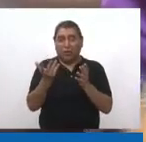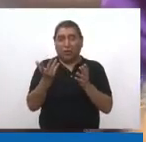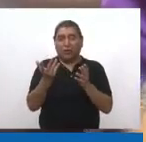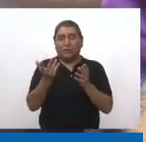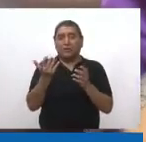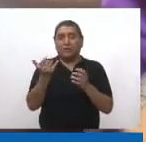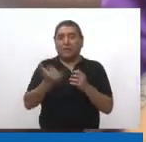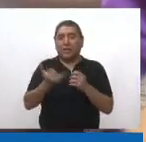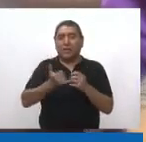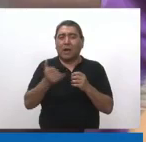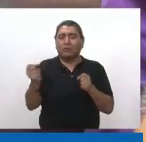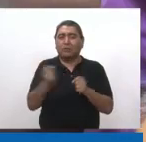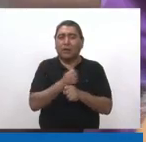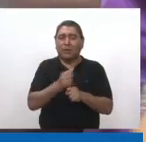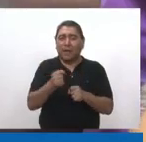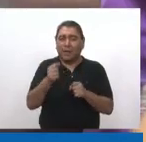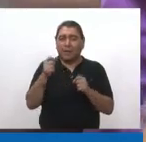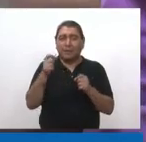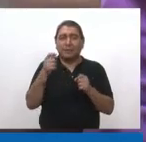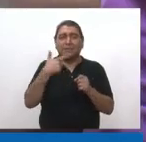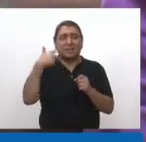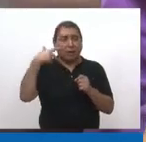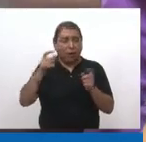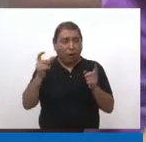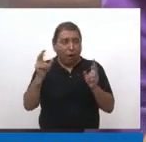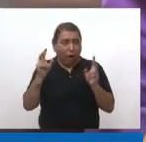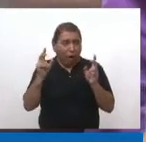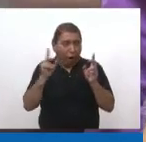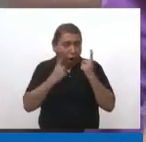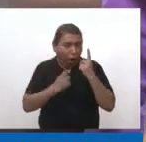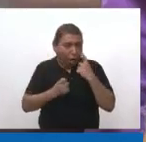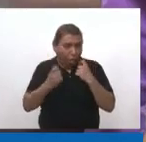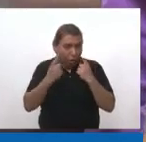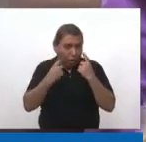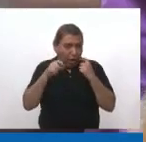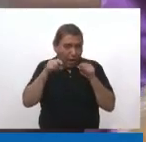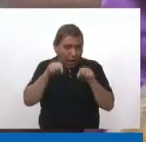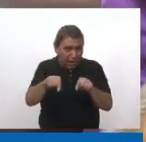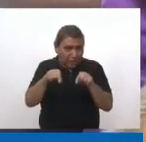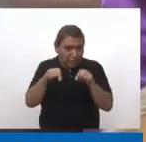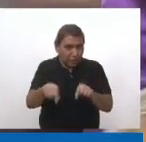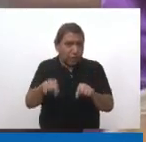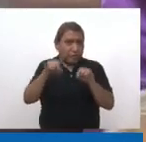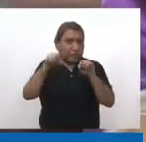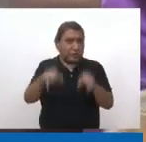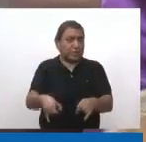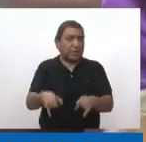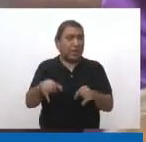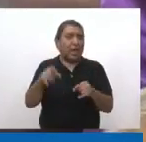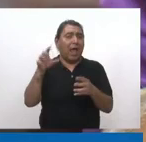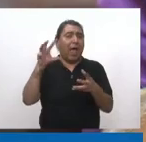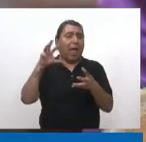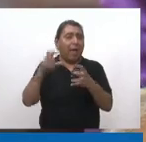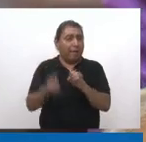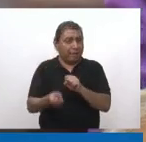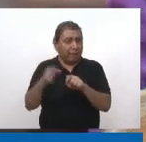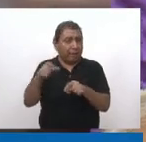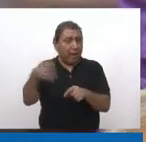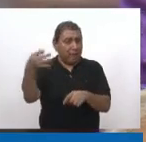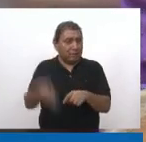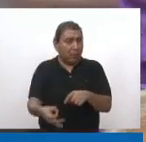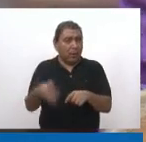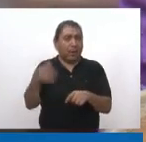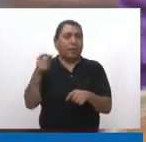validez sin ningún control, que eso es lo que afecta en definitiva la seguridad jurídica